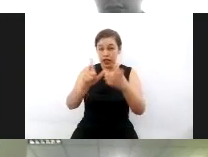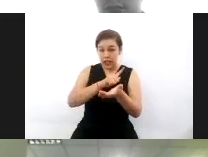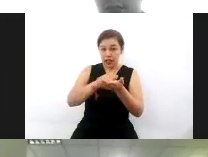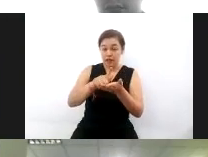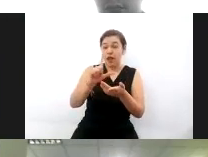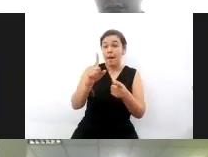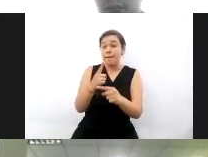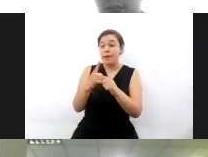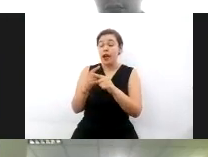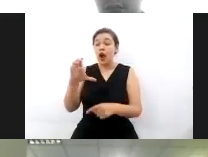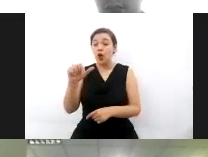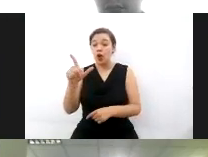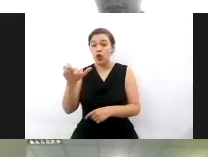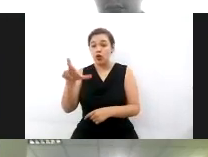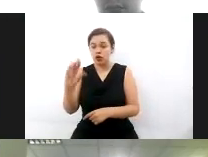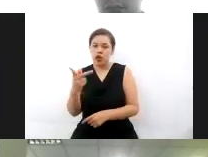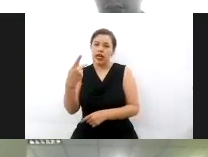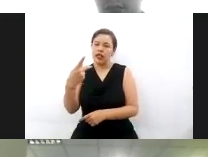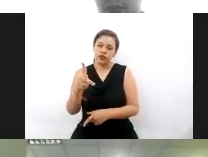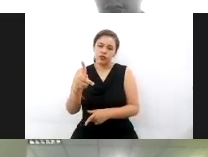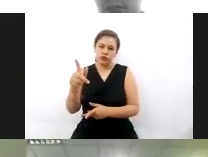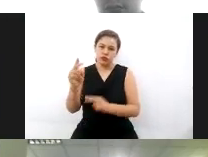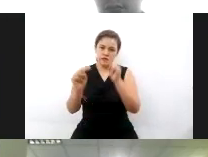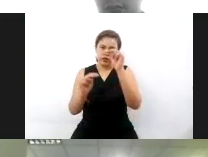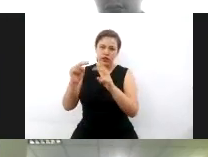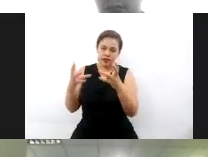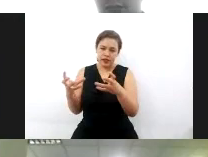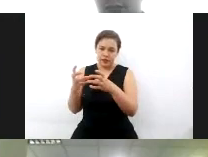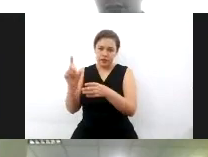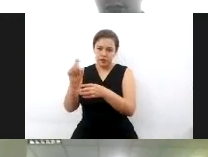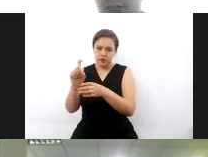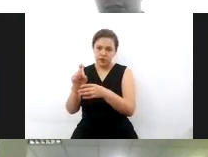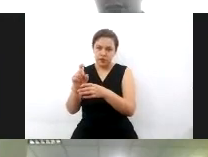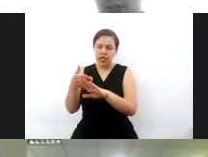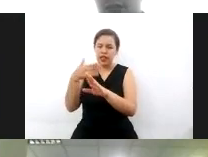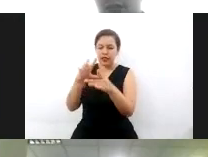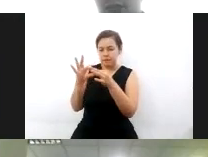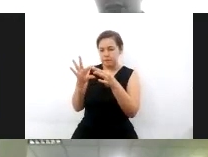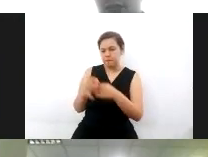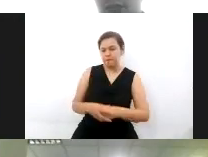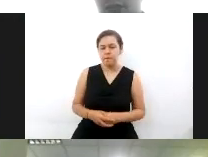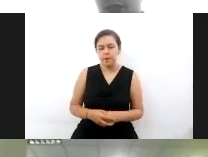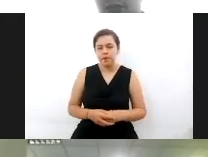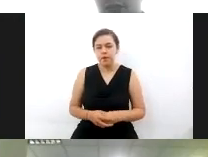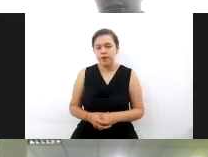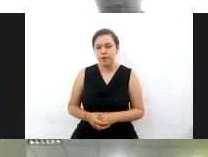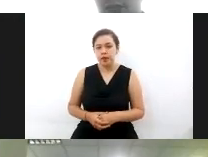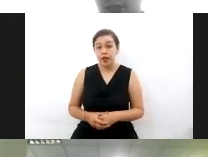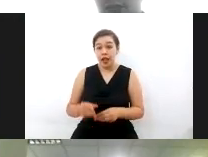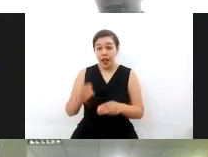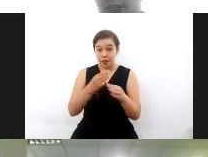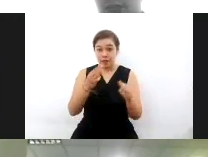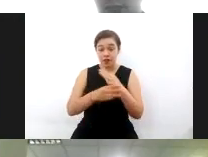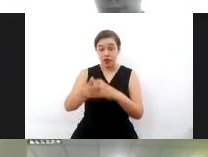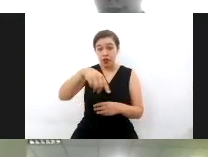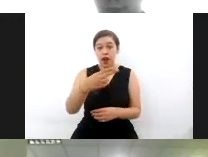de acuerdo a la concentración que se maneje, como se los mencioné hace un momento. Todos los materiales que ustedes utilicen